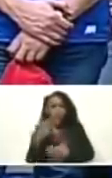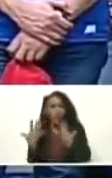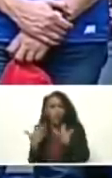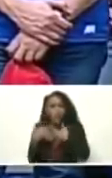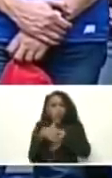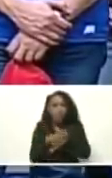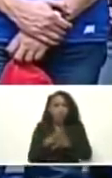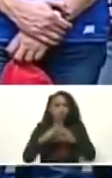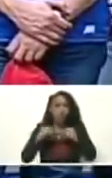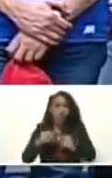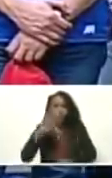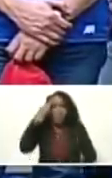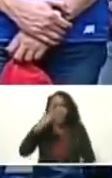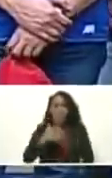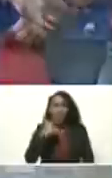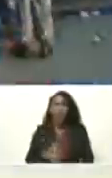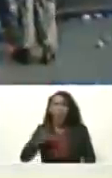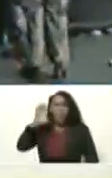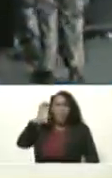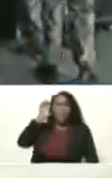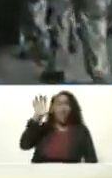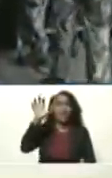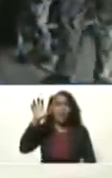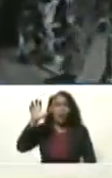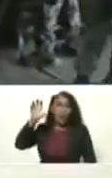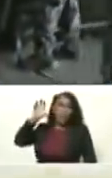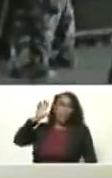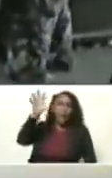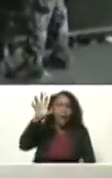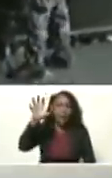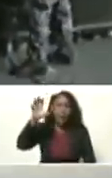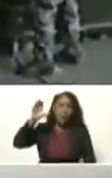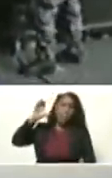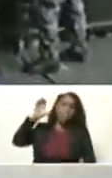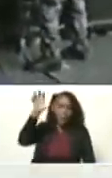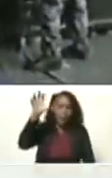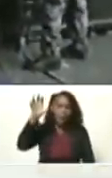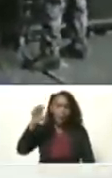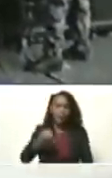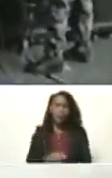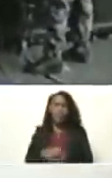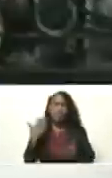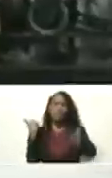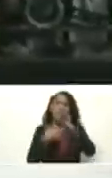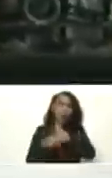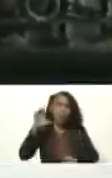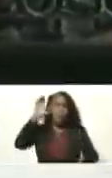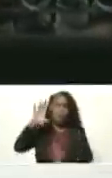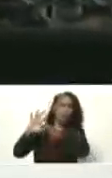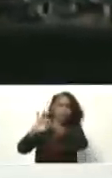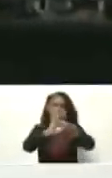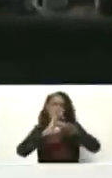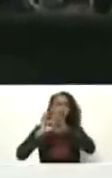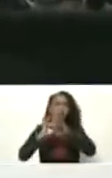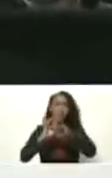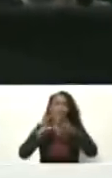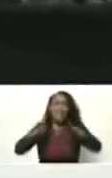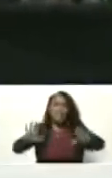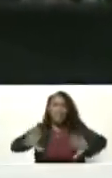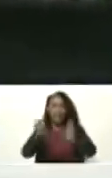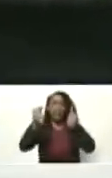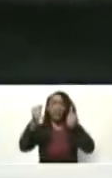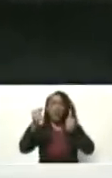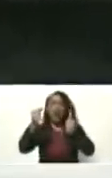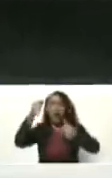militares gritaron, ¡patria, patria y patria! Y fue la Patria Unida la que rescató a